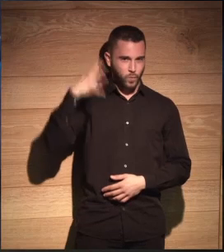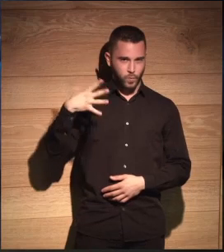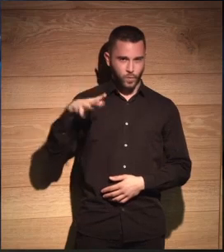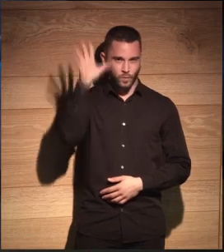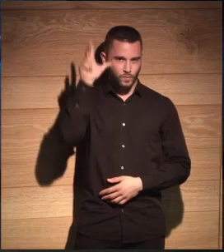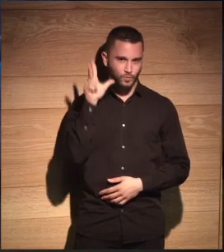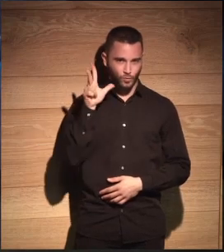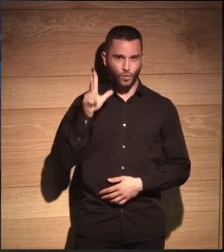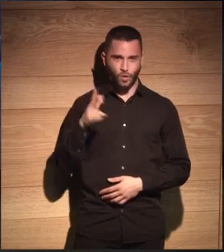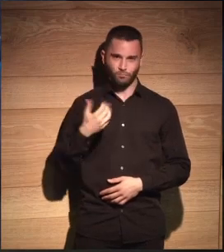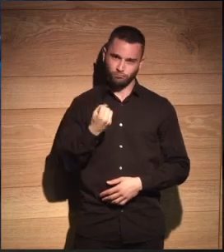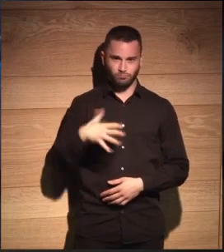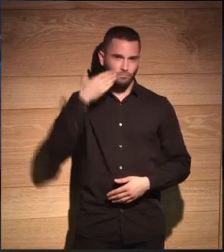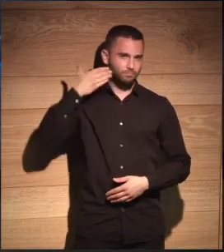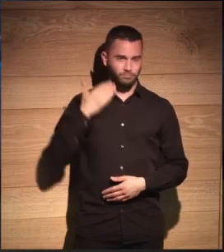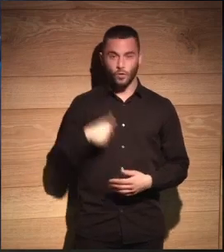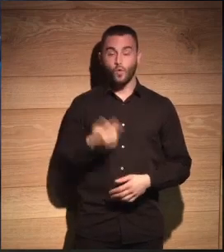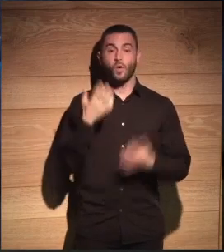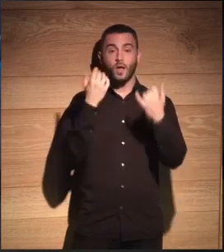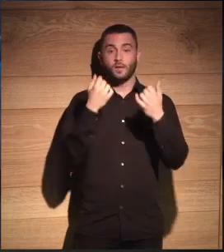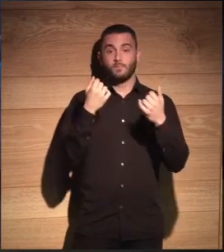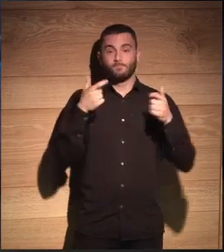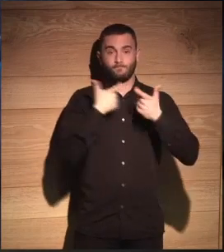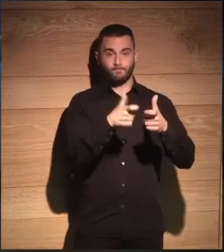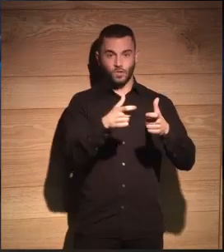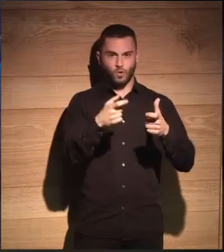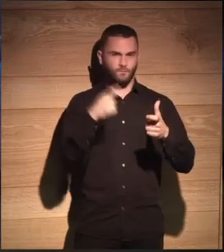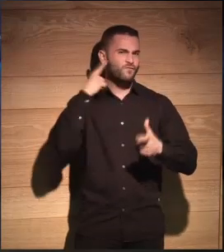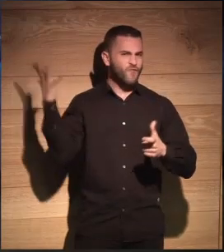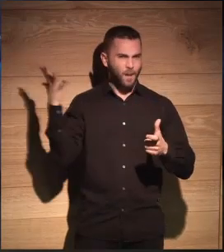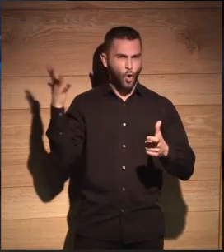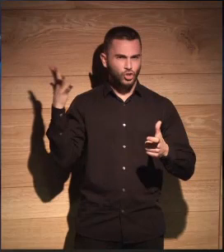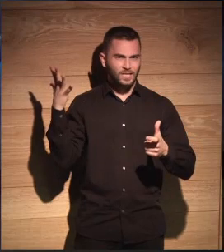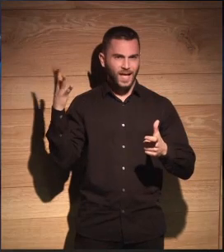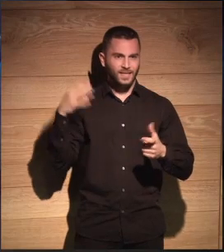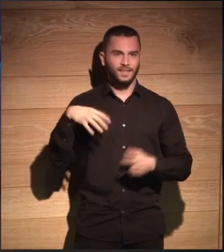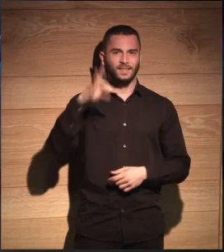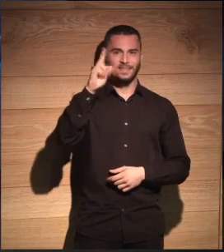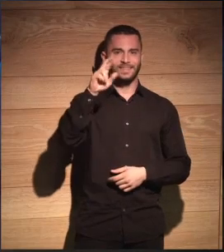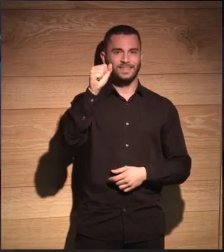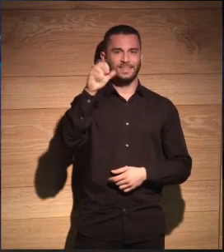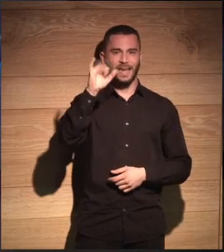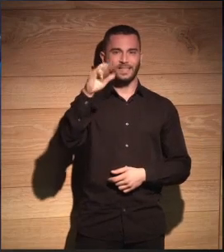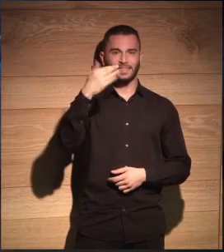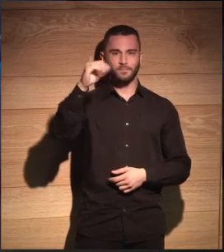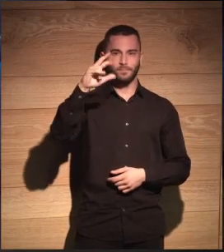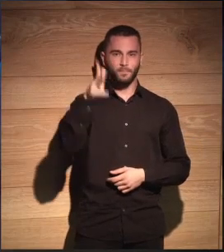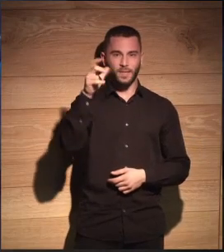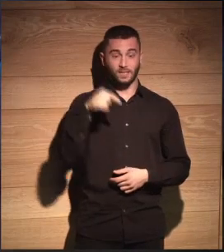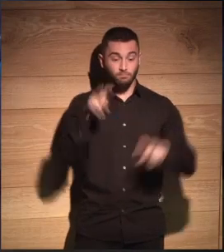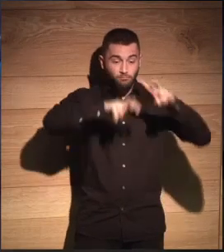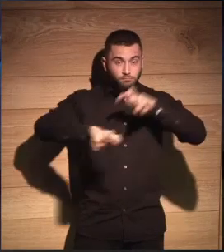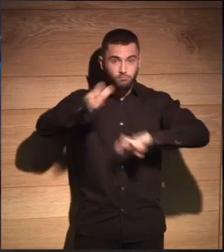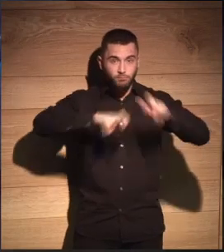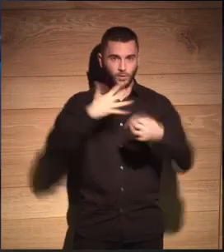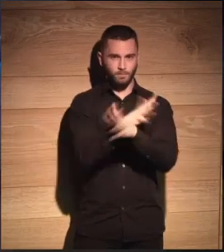Una de las secciones más populares y más longevas también del festival ya es la sección Letras y Bits, donde se explora la interacción entre